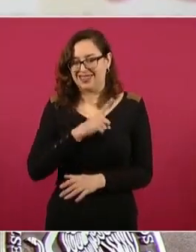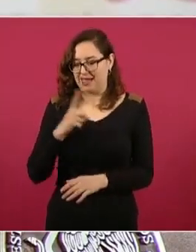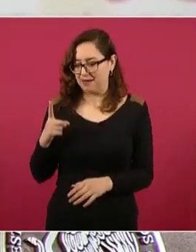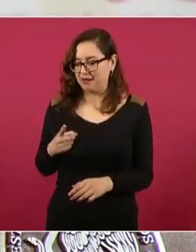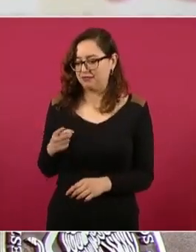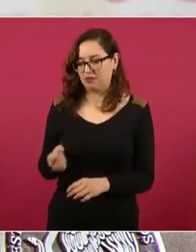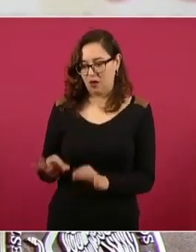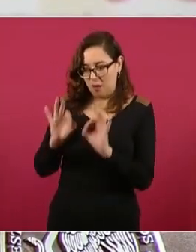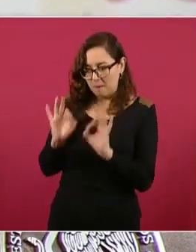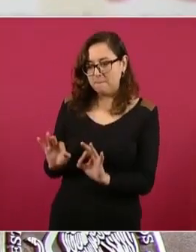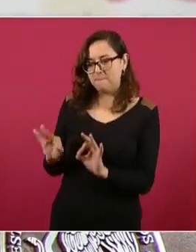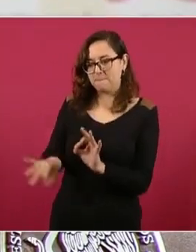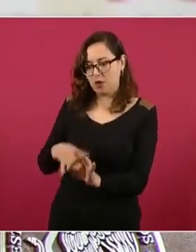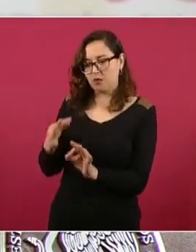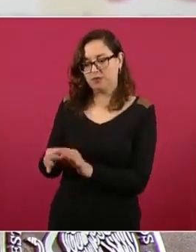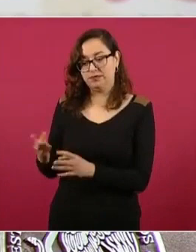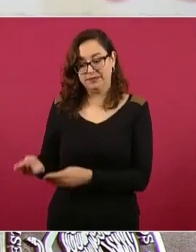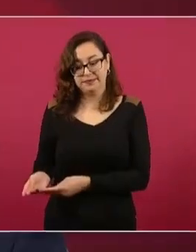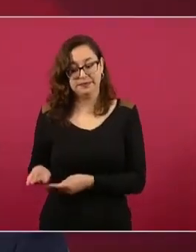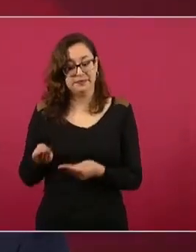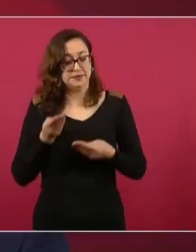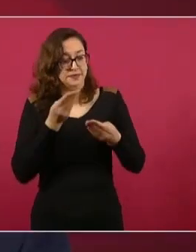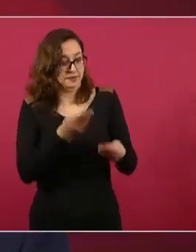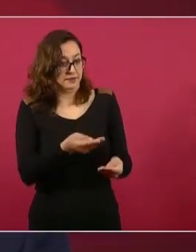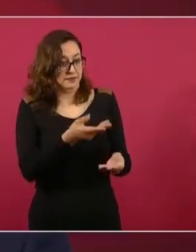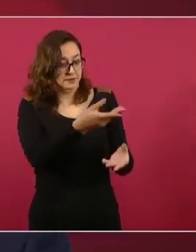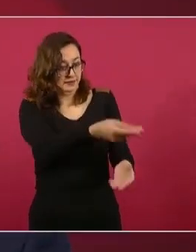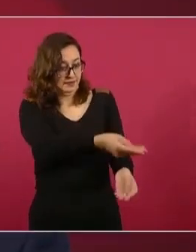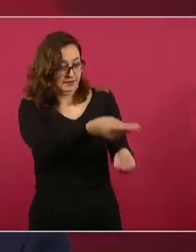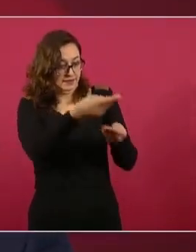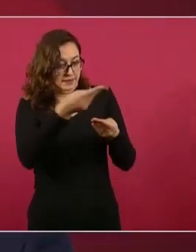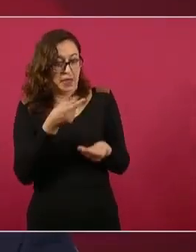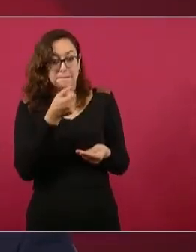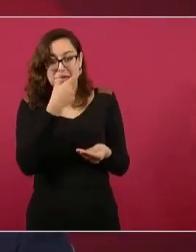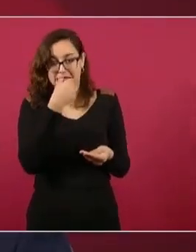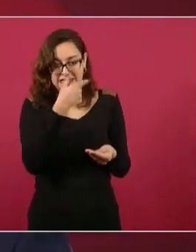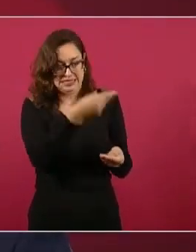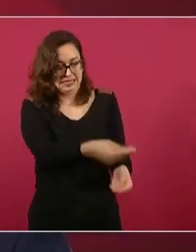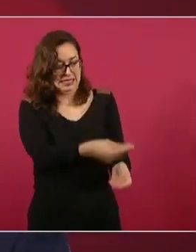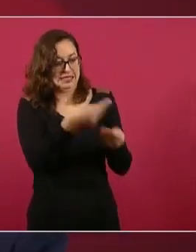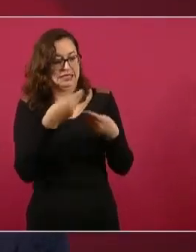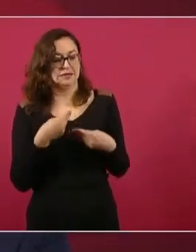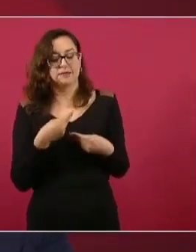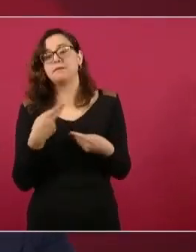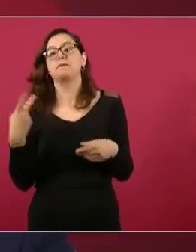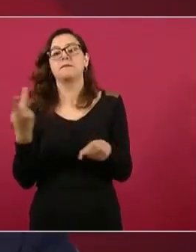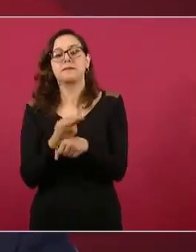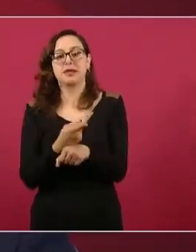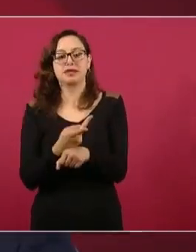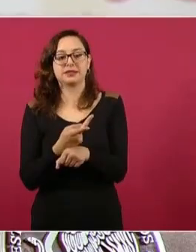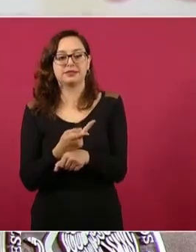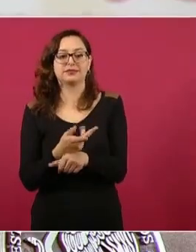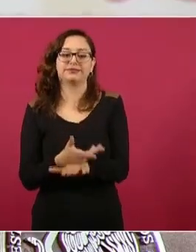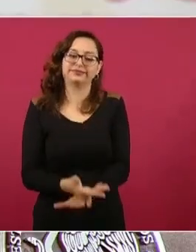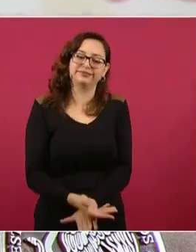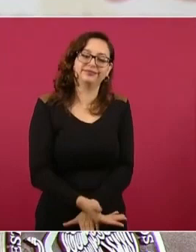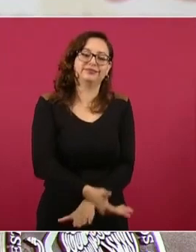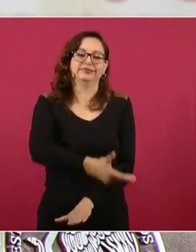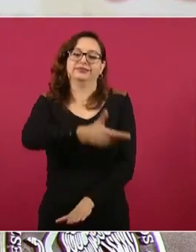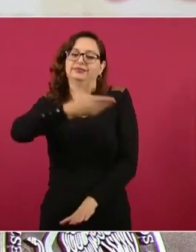como lo dijo el presidente, son varios tramos de control. Hay una primera parte que tiene que ver con el cumplimiento de los contratos.